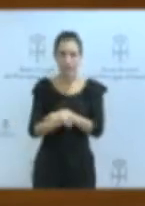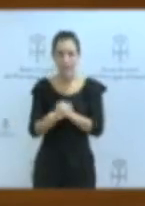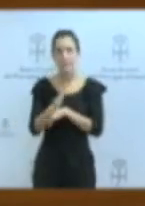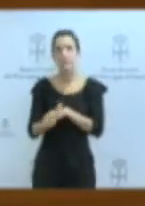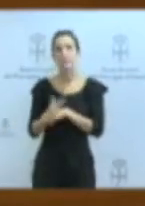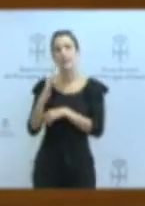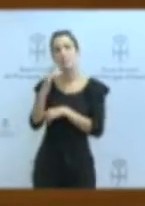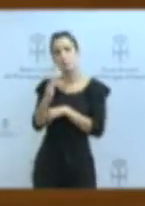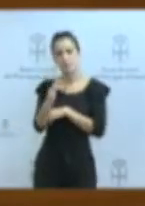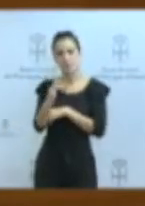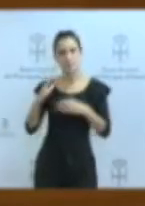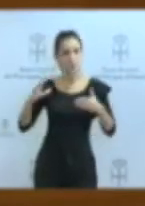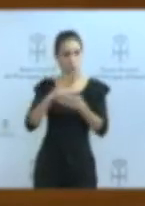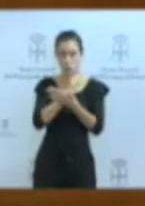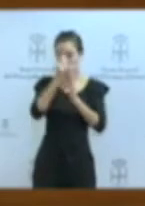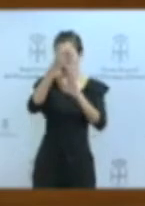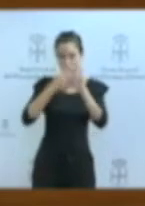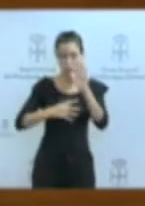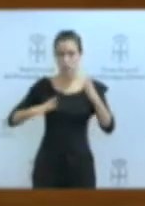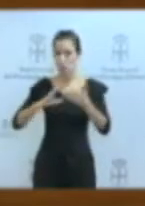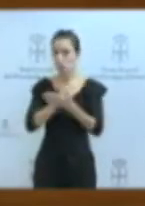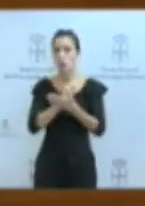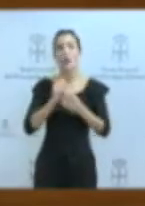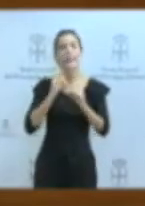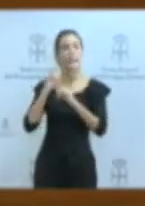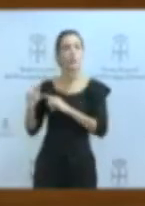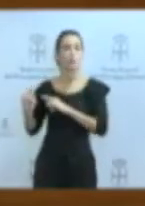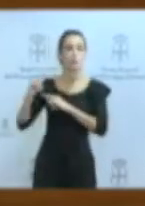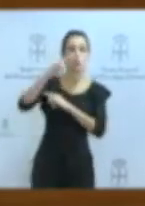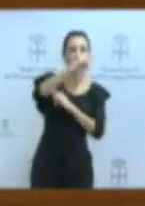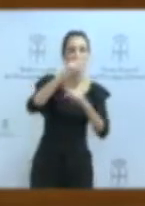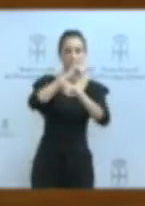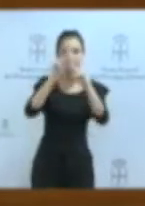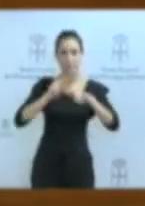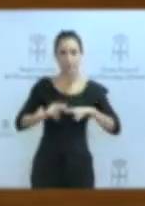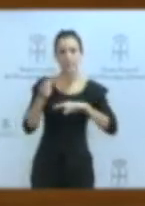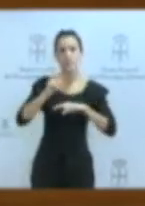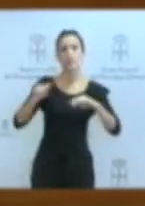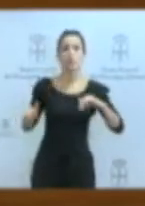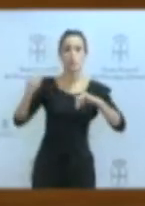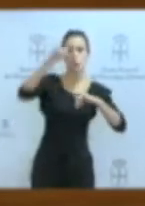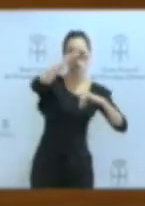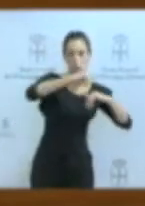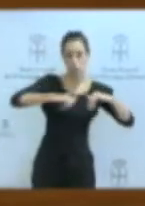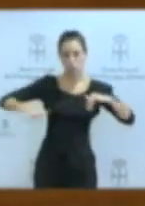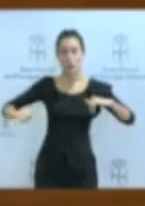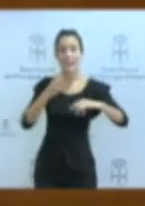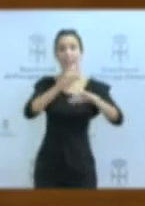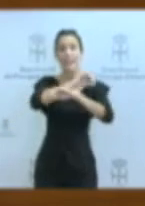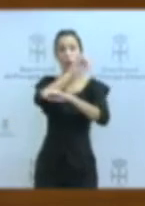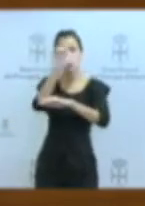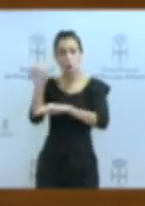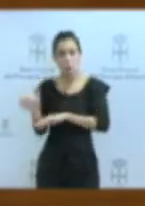tráfico internacional y en los aeropuertos europeos, en todos ellos aparecen estos aeropuertos que nosotros tratamos de